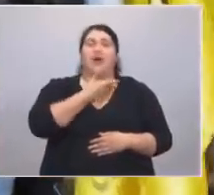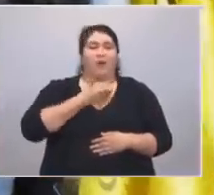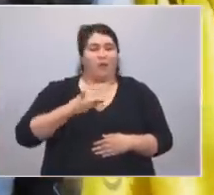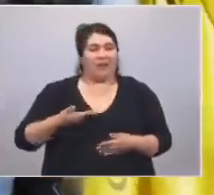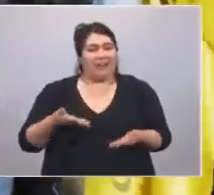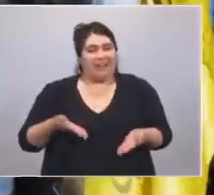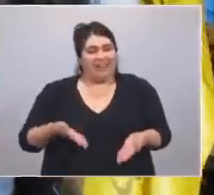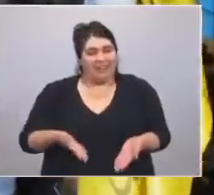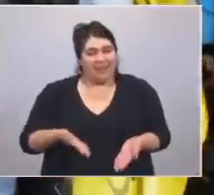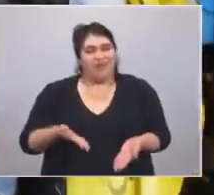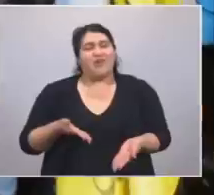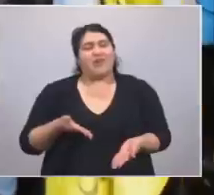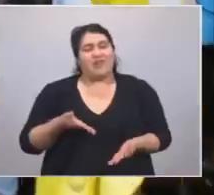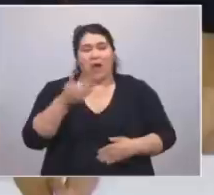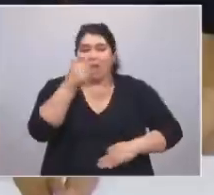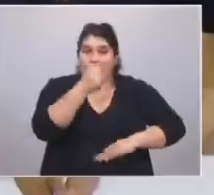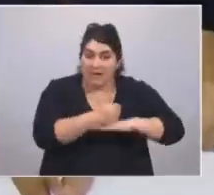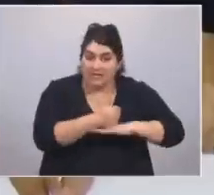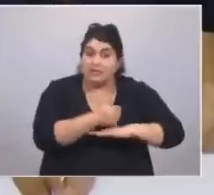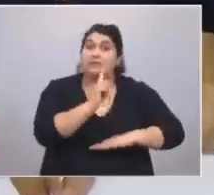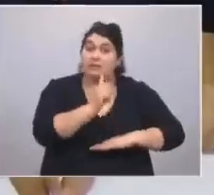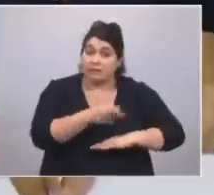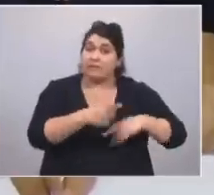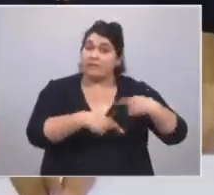vicegobernadora, presente y futura.